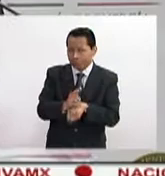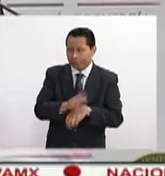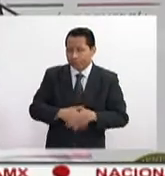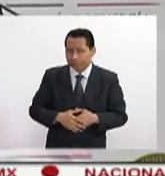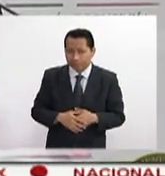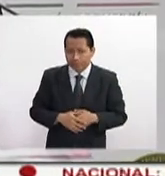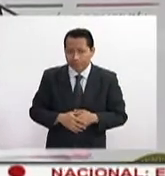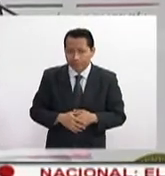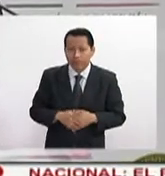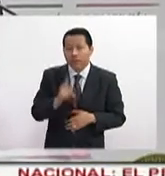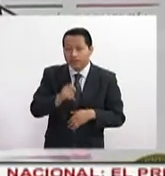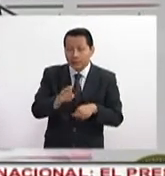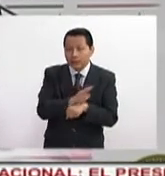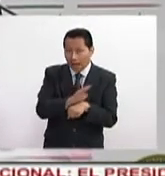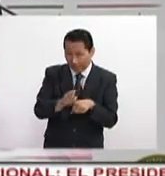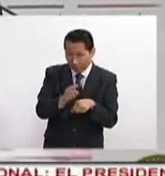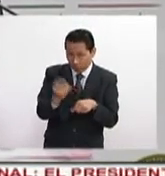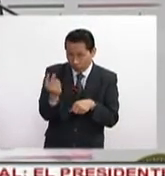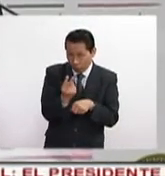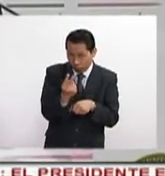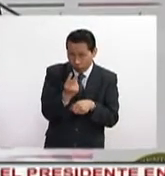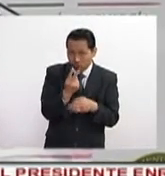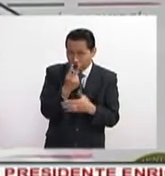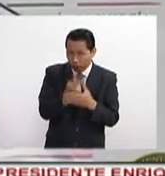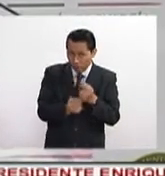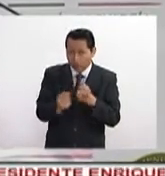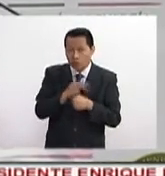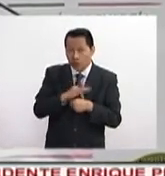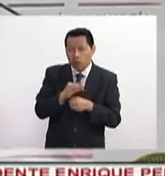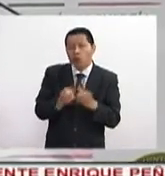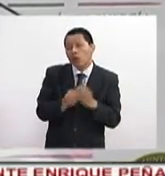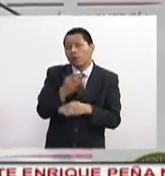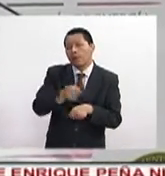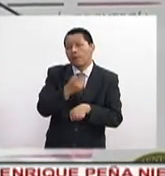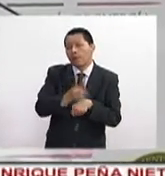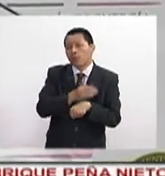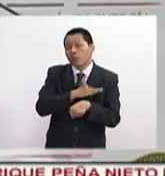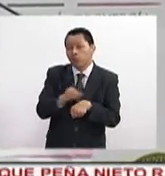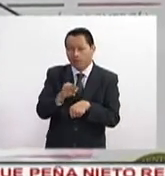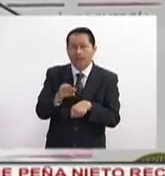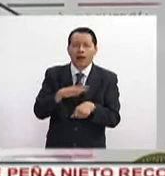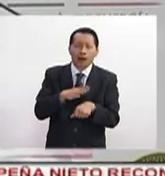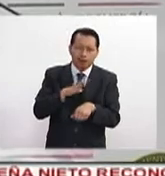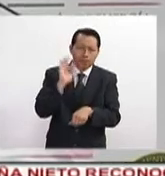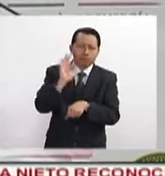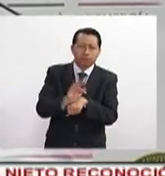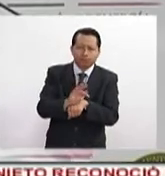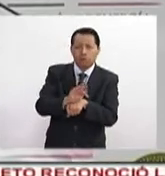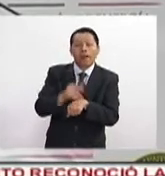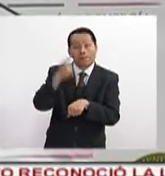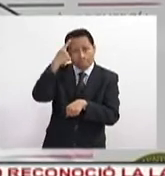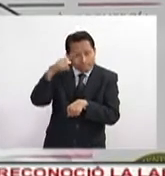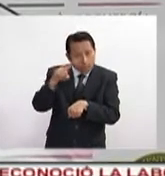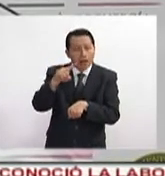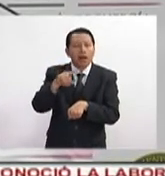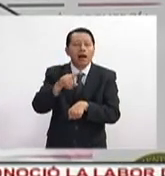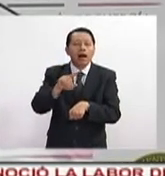Para generar beneficios mutuos y nuevas oportunidades en favor de nuestra seguridad